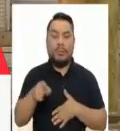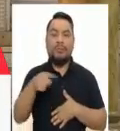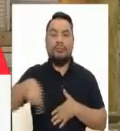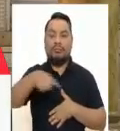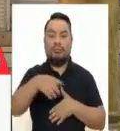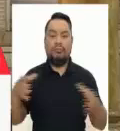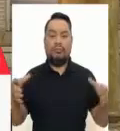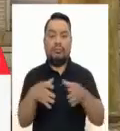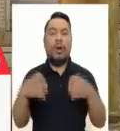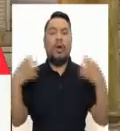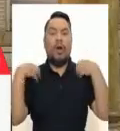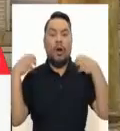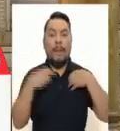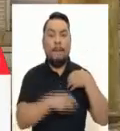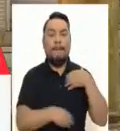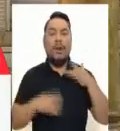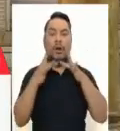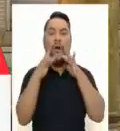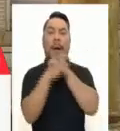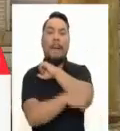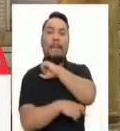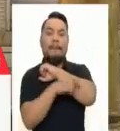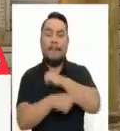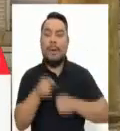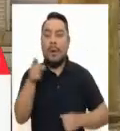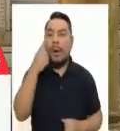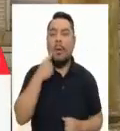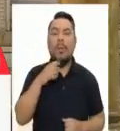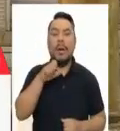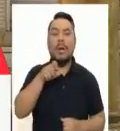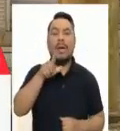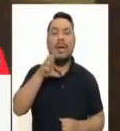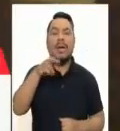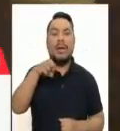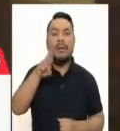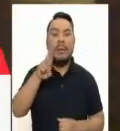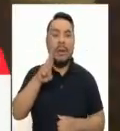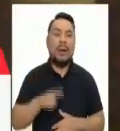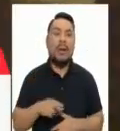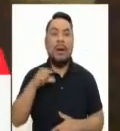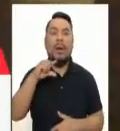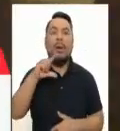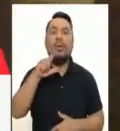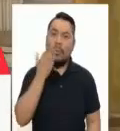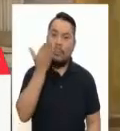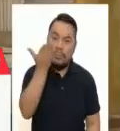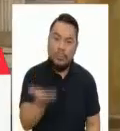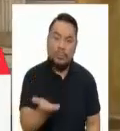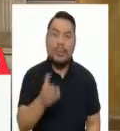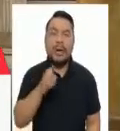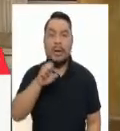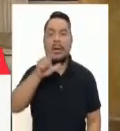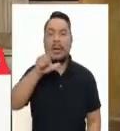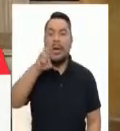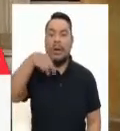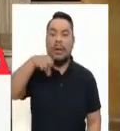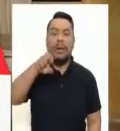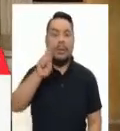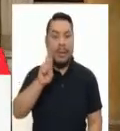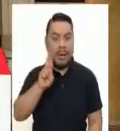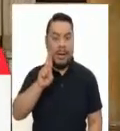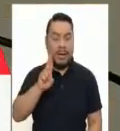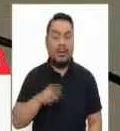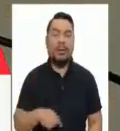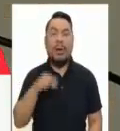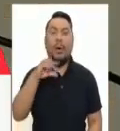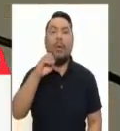relaciones exteriores al Señor Elmer José Germán Gonzalo shaler Salcedo Elmer José Germán